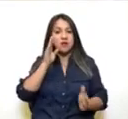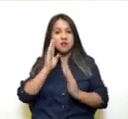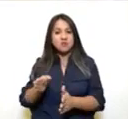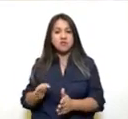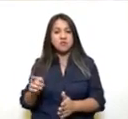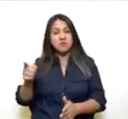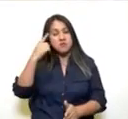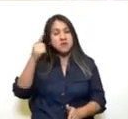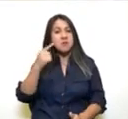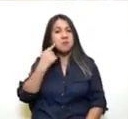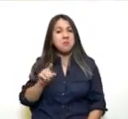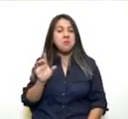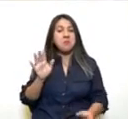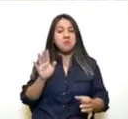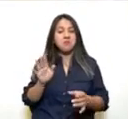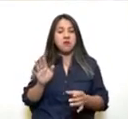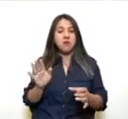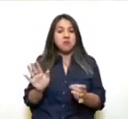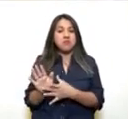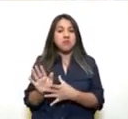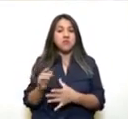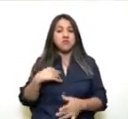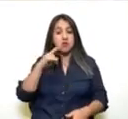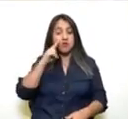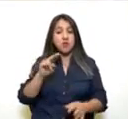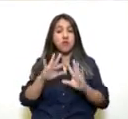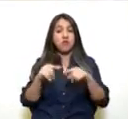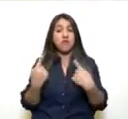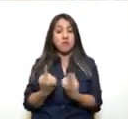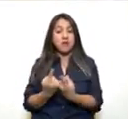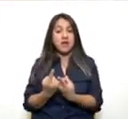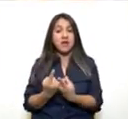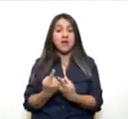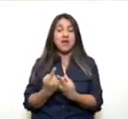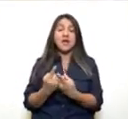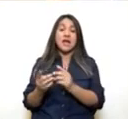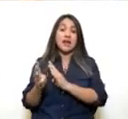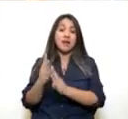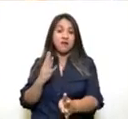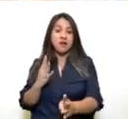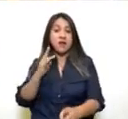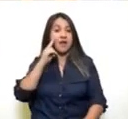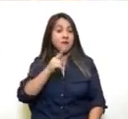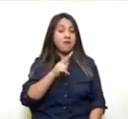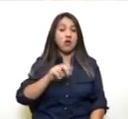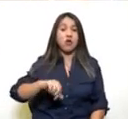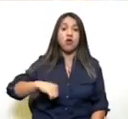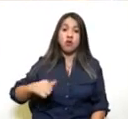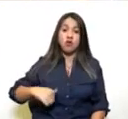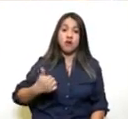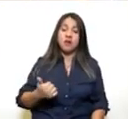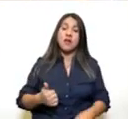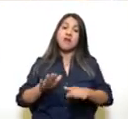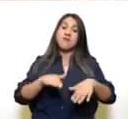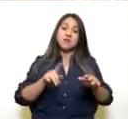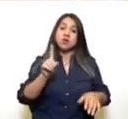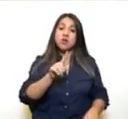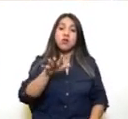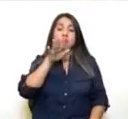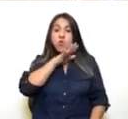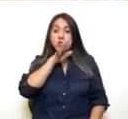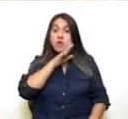yo veo familias en la feria veo jóvenes que a veces no usan